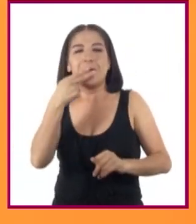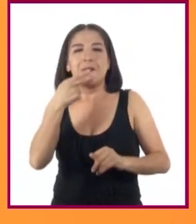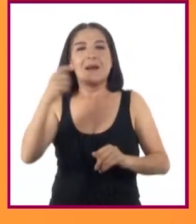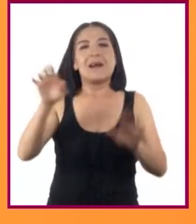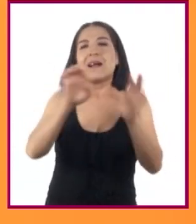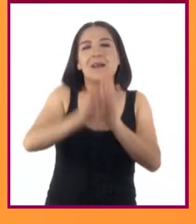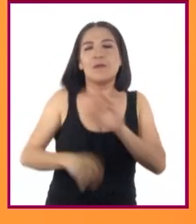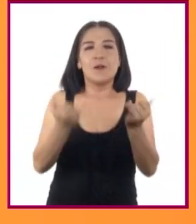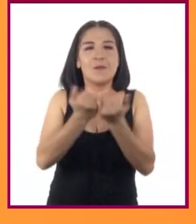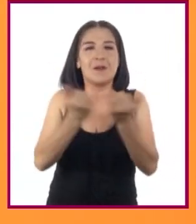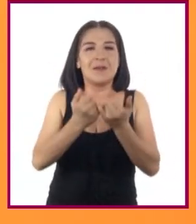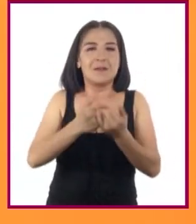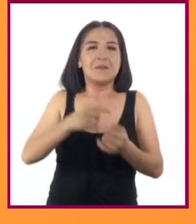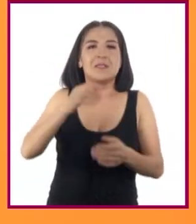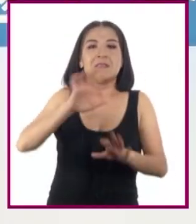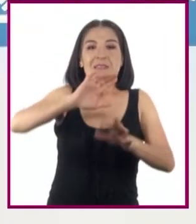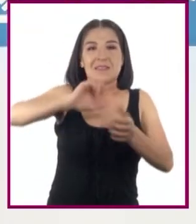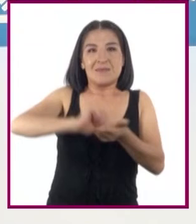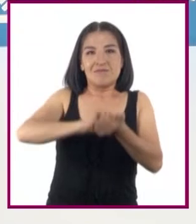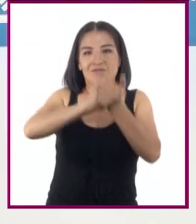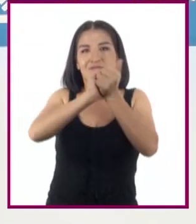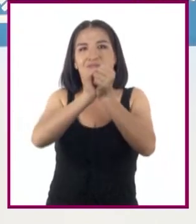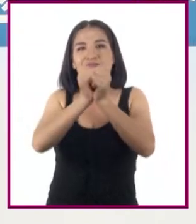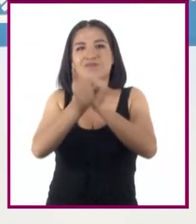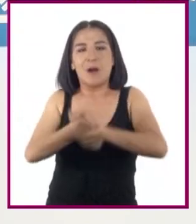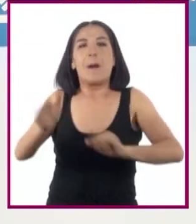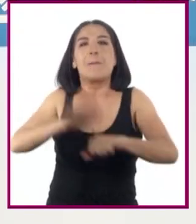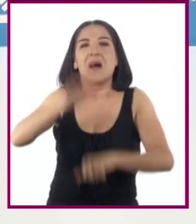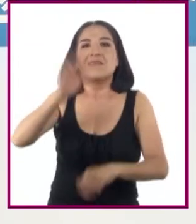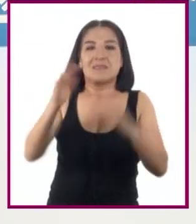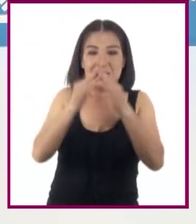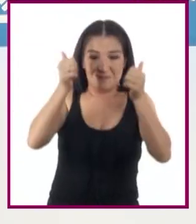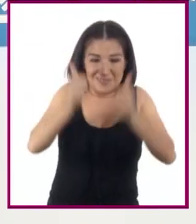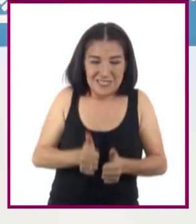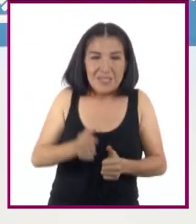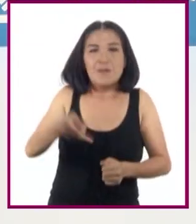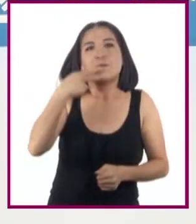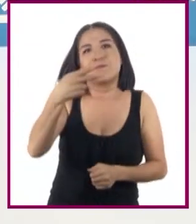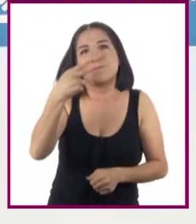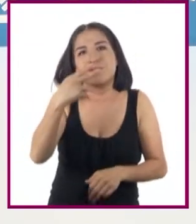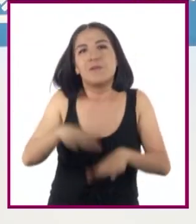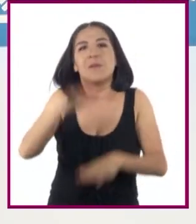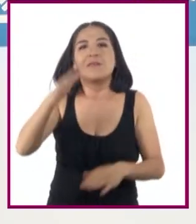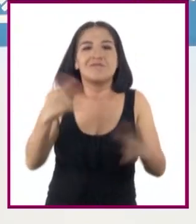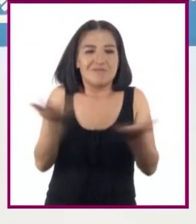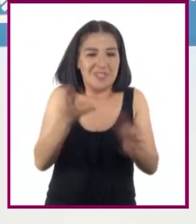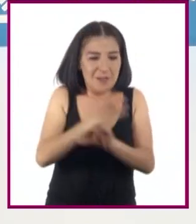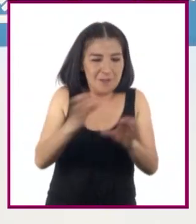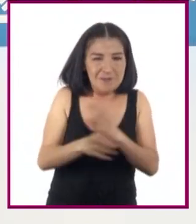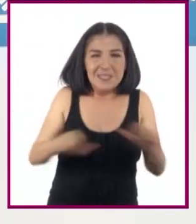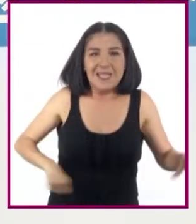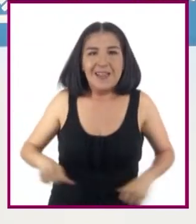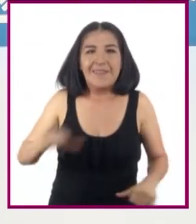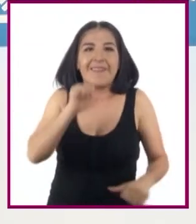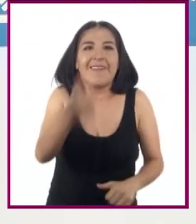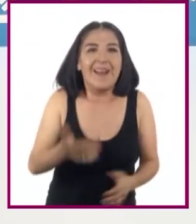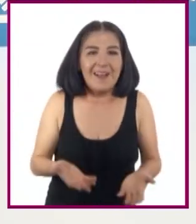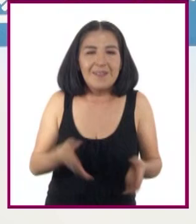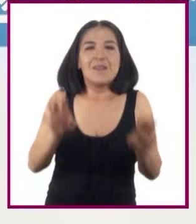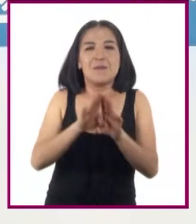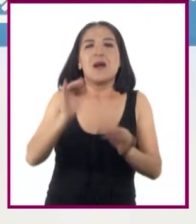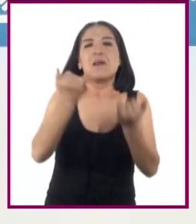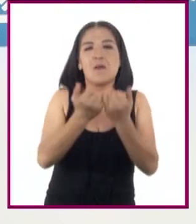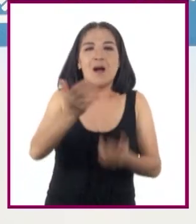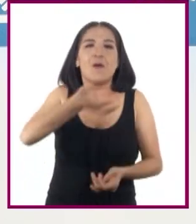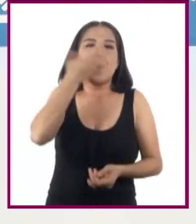que aumente la frecuencia de su consumo estando más tiempo en casa, con un poco menos de actividad. Igual quienes acostumbran